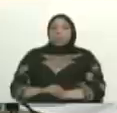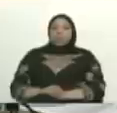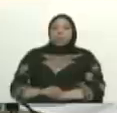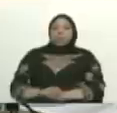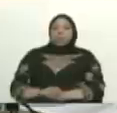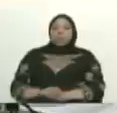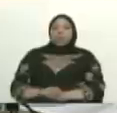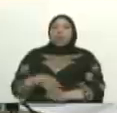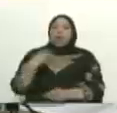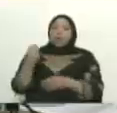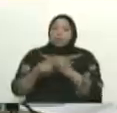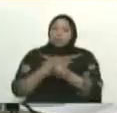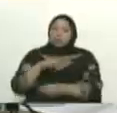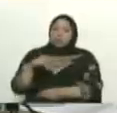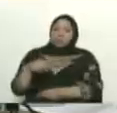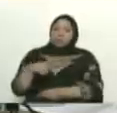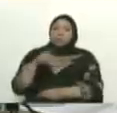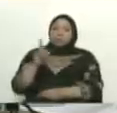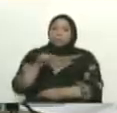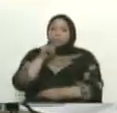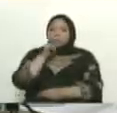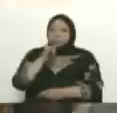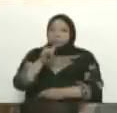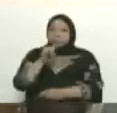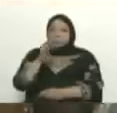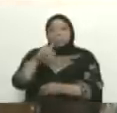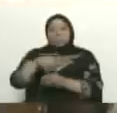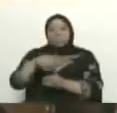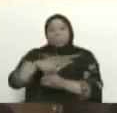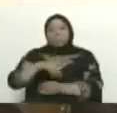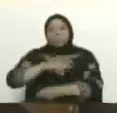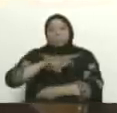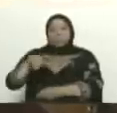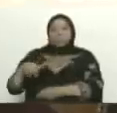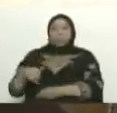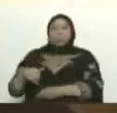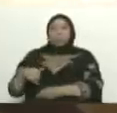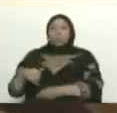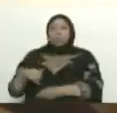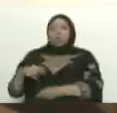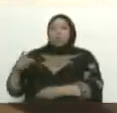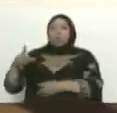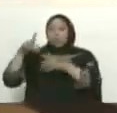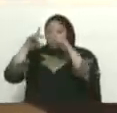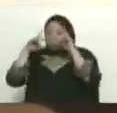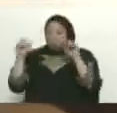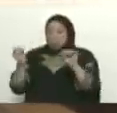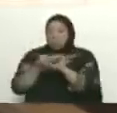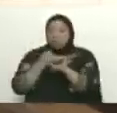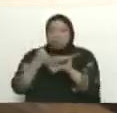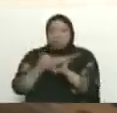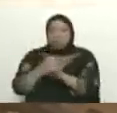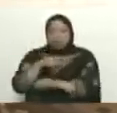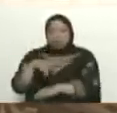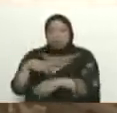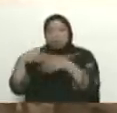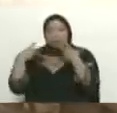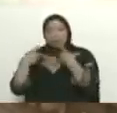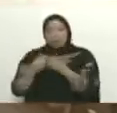que la automatización, el elemento fundamental,